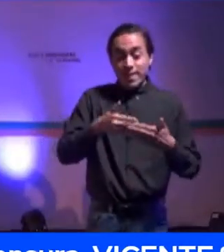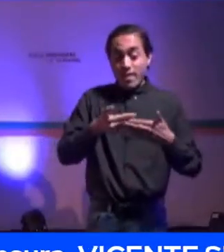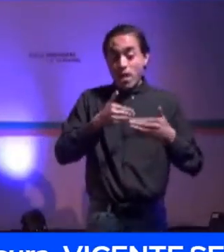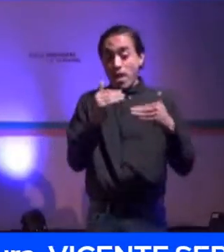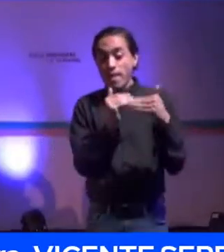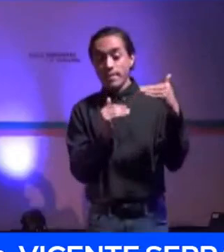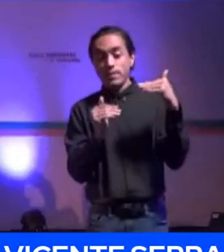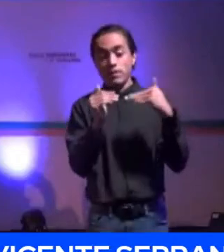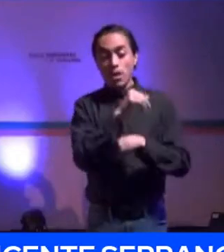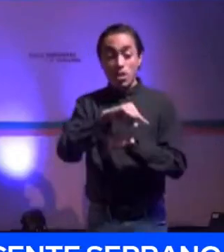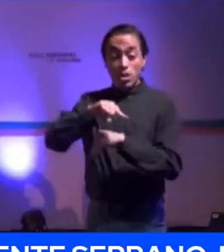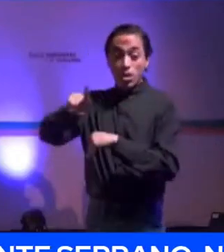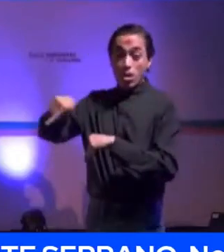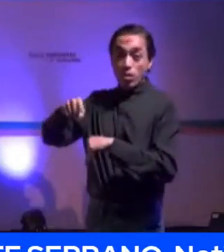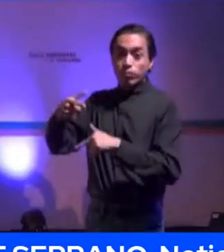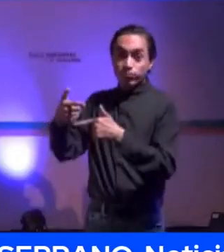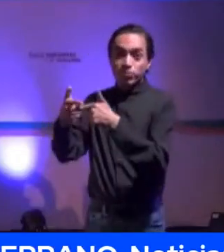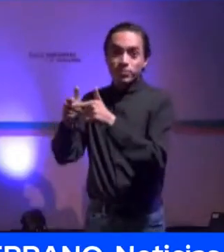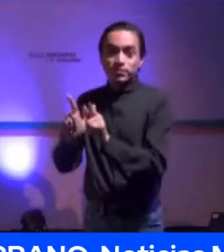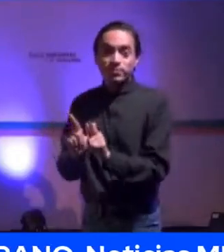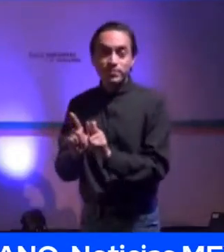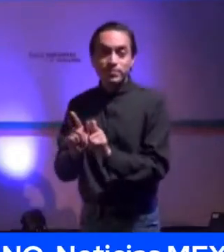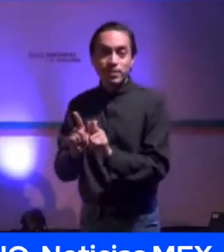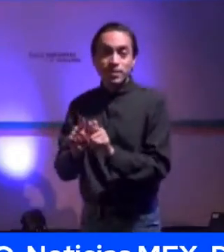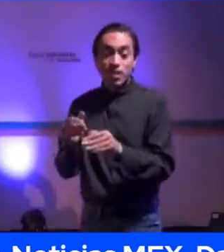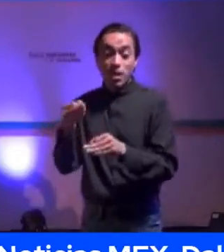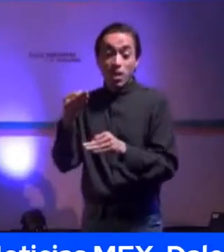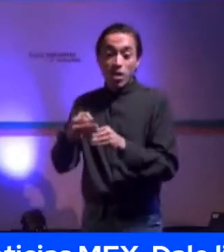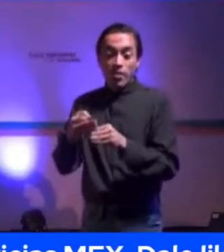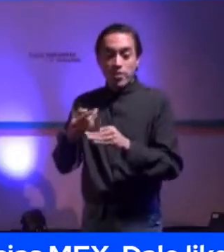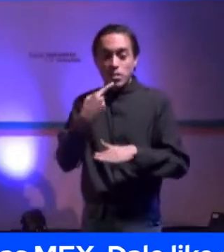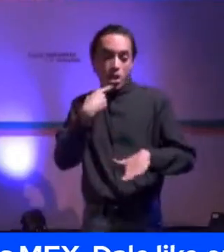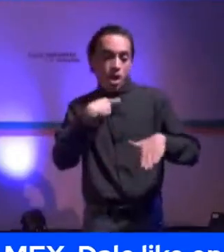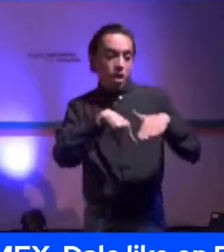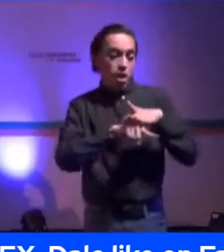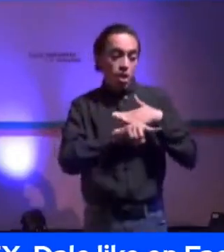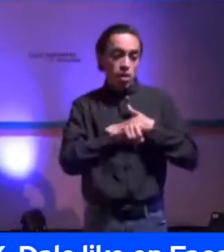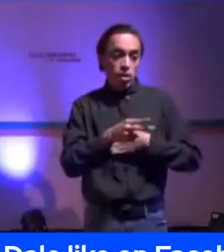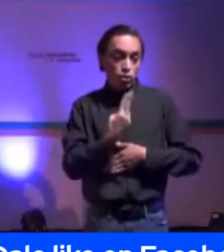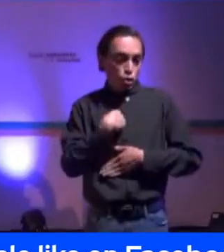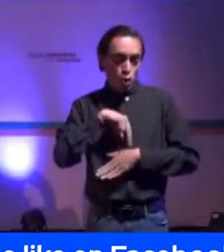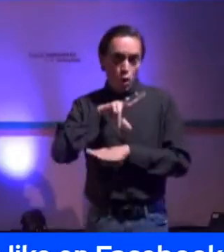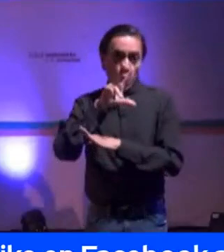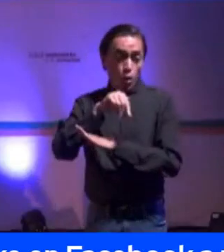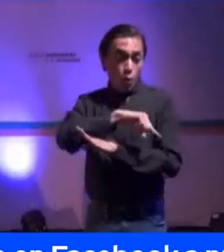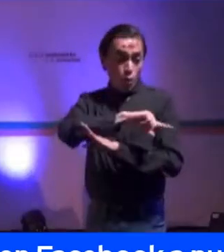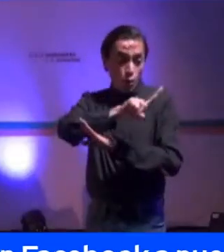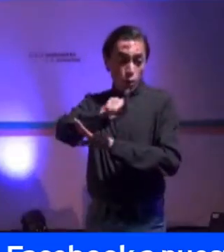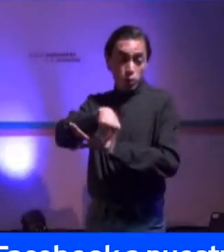de muchos de ellos, los están reclamando, no nosotros, ustedes.